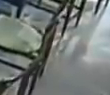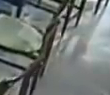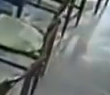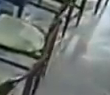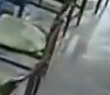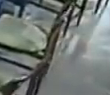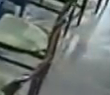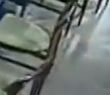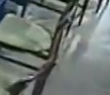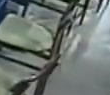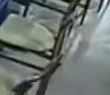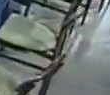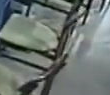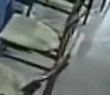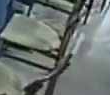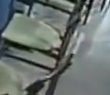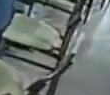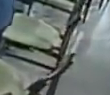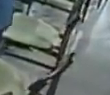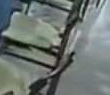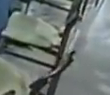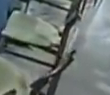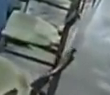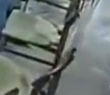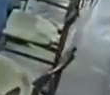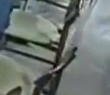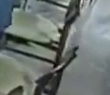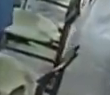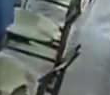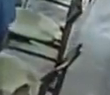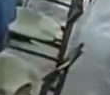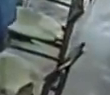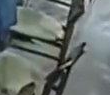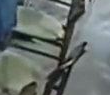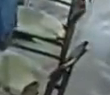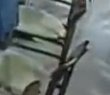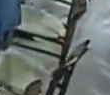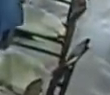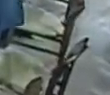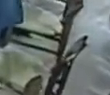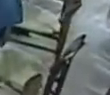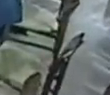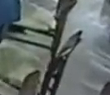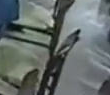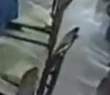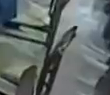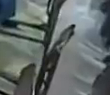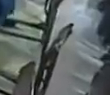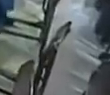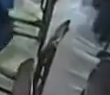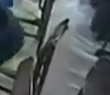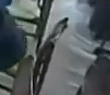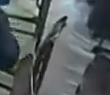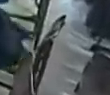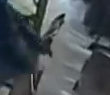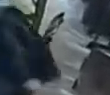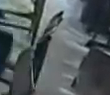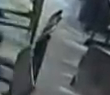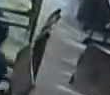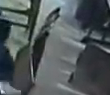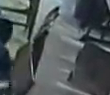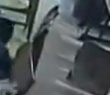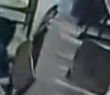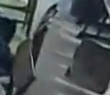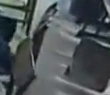del gobierno del distrito capital, y también se ha sumado los alcaldes y alcaldesas de las principales capitales del país como fórmula y